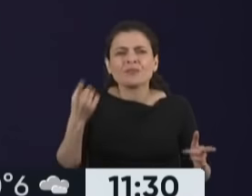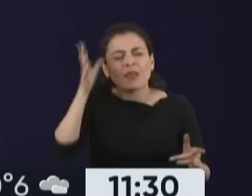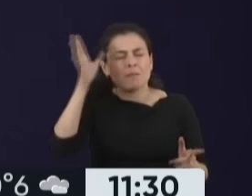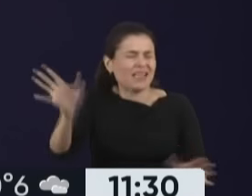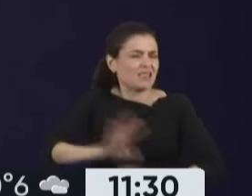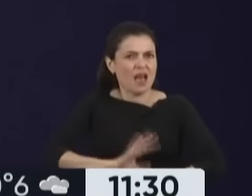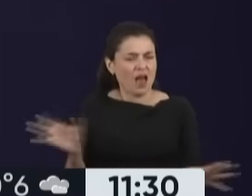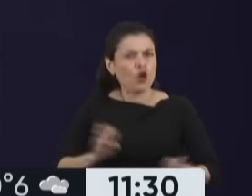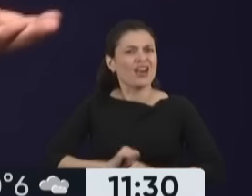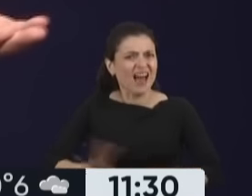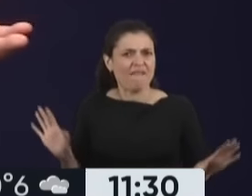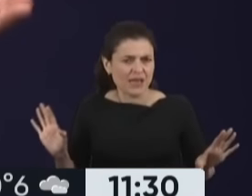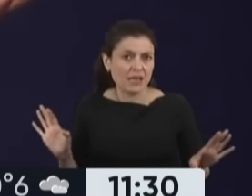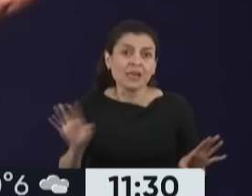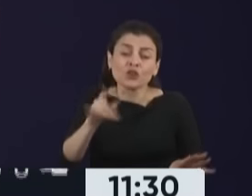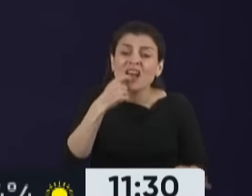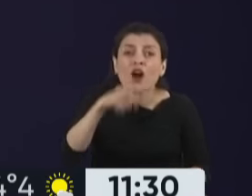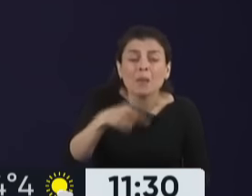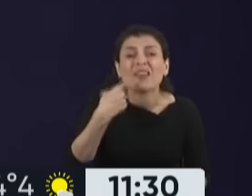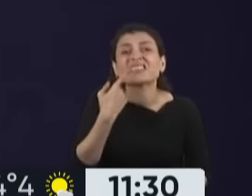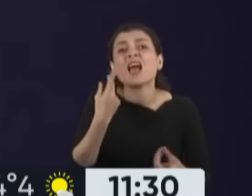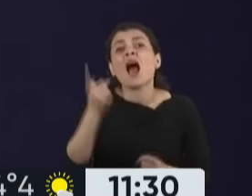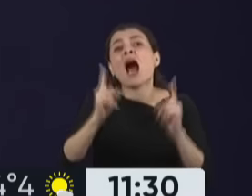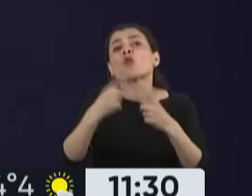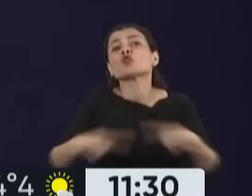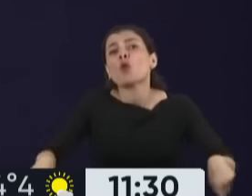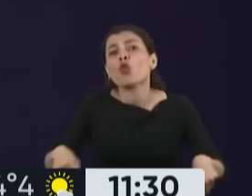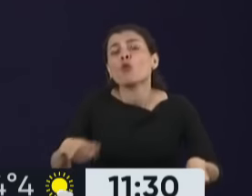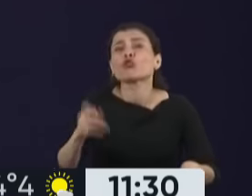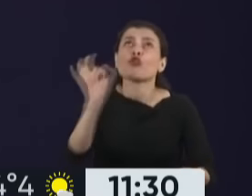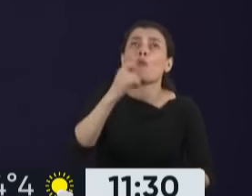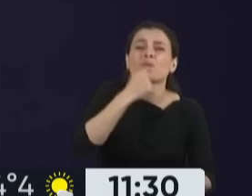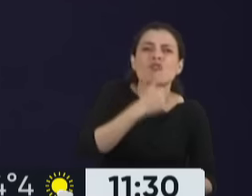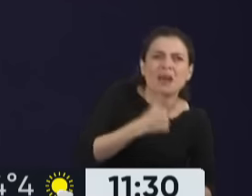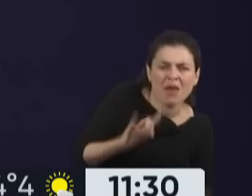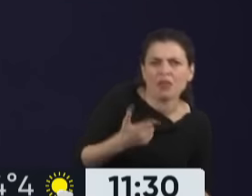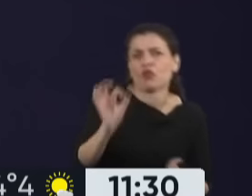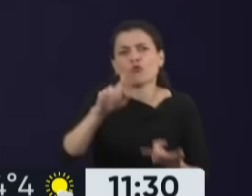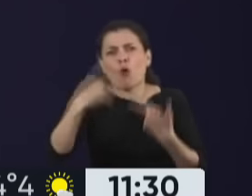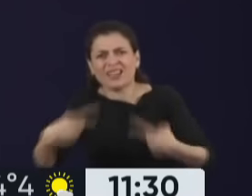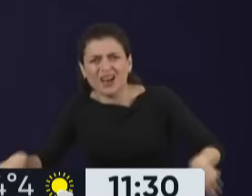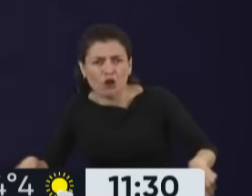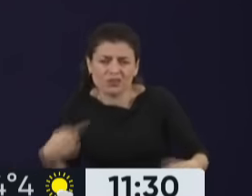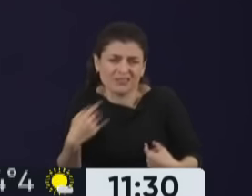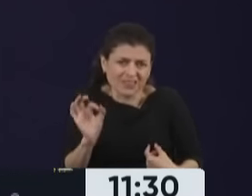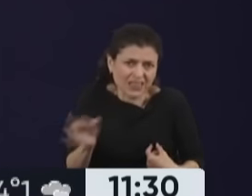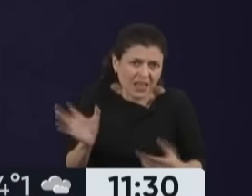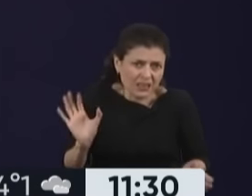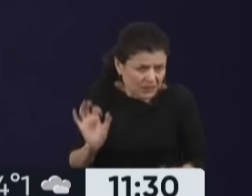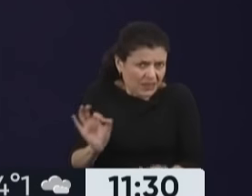monstruosas. Así que me hables de aumento de productos, sea de medicamentos o sea de cualquier otra cosa, no tengo más que decirte